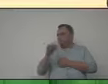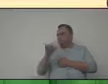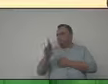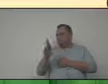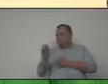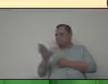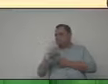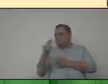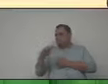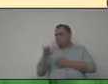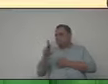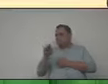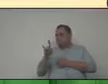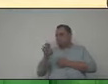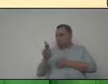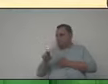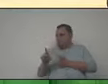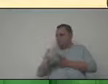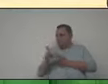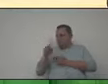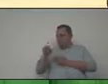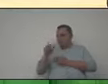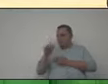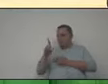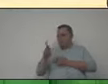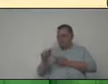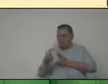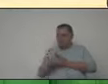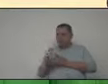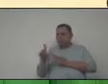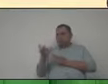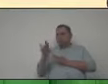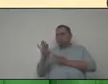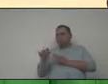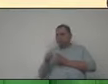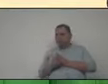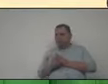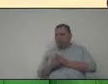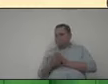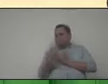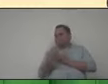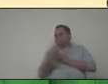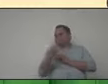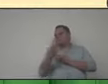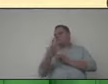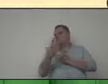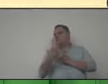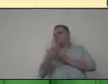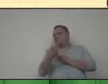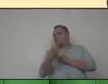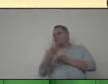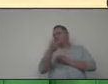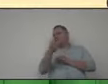Yopal, veía a Sandra Soto de Noticias en Línea. Ah, están afuera están, ok.